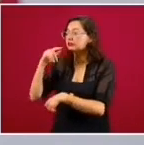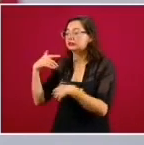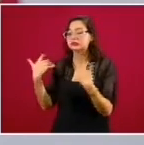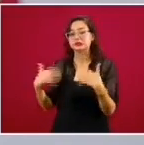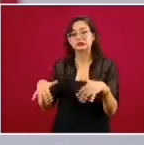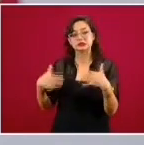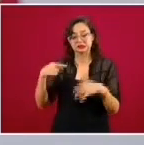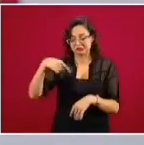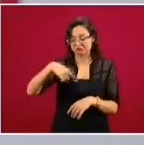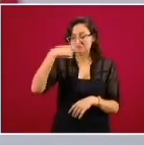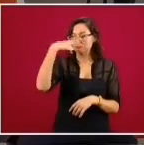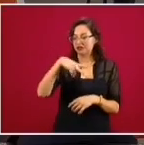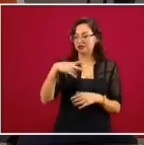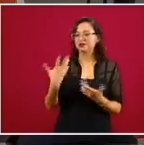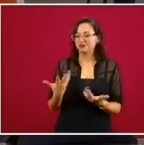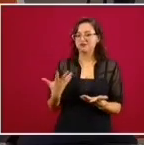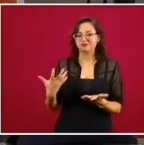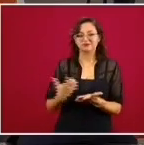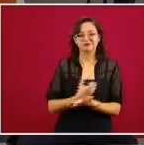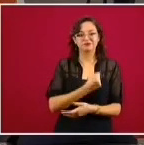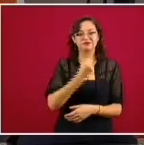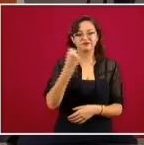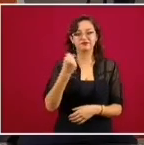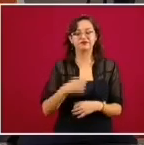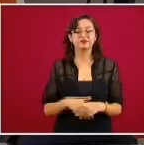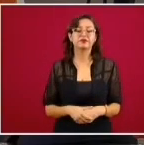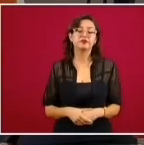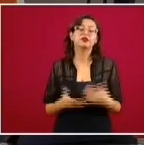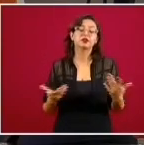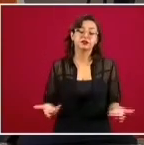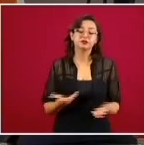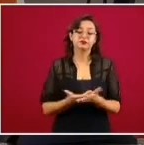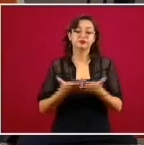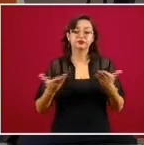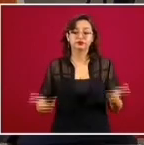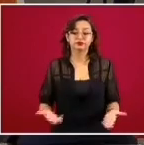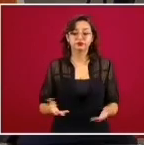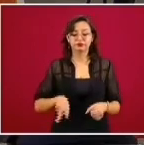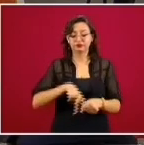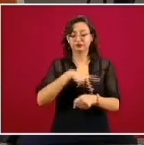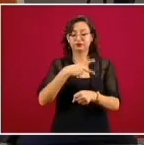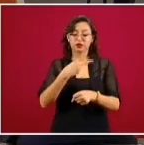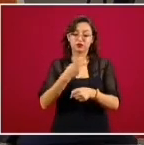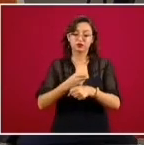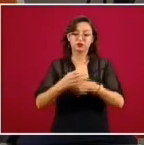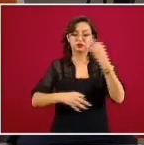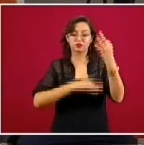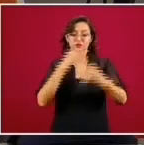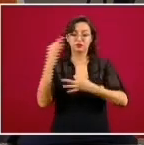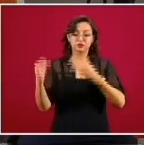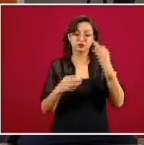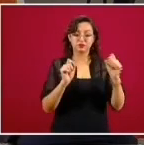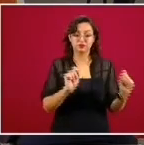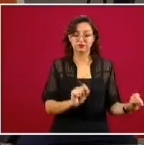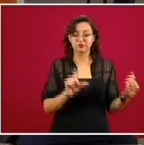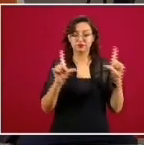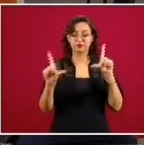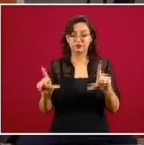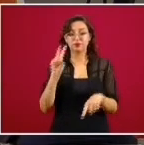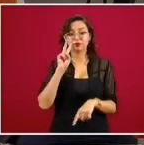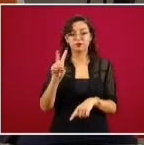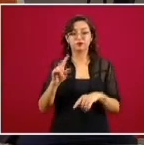Y nos lleva a una segunda noticia que es importante, la hemos venido comentando, pero queremos darle mayor detalle, que se ve en la siguiente diapositiva con